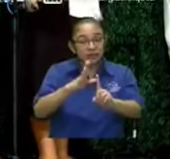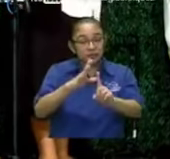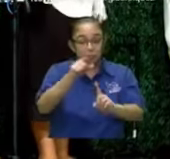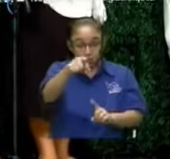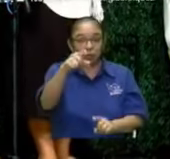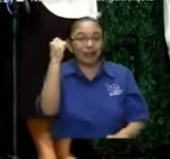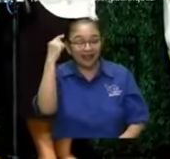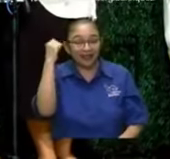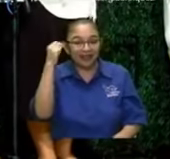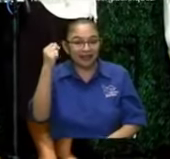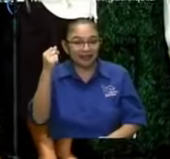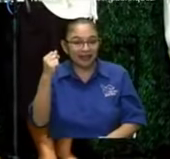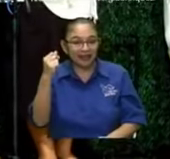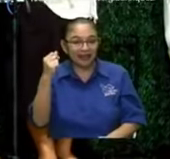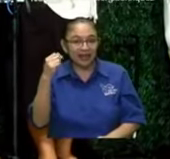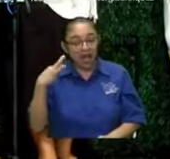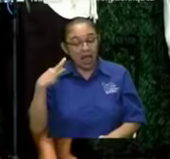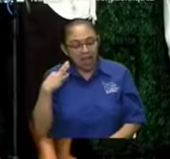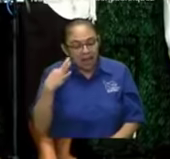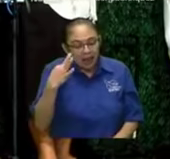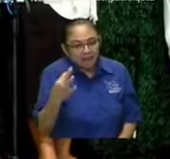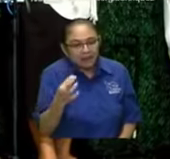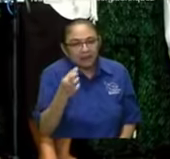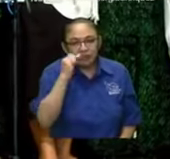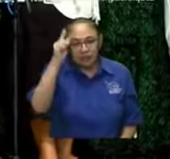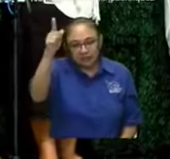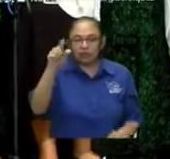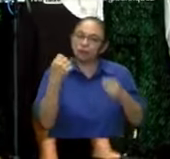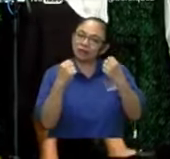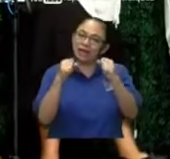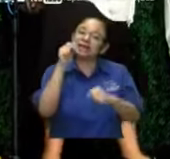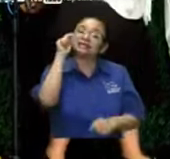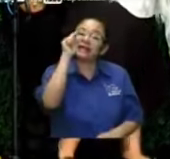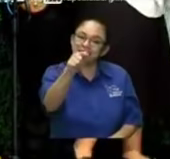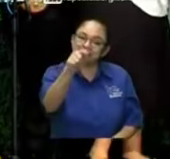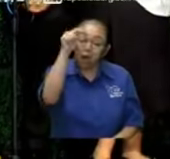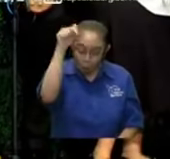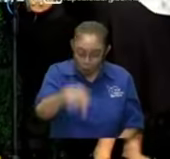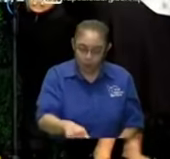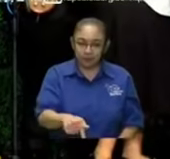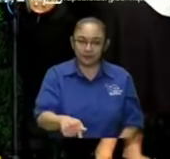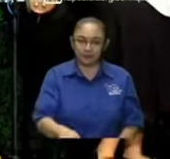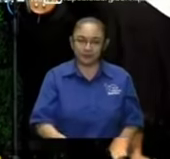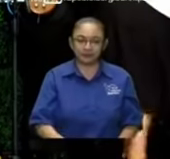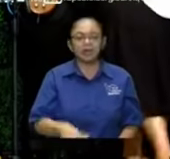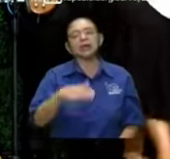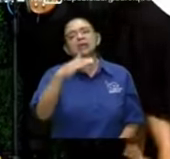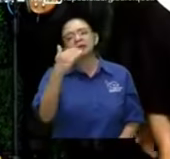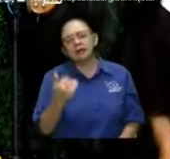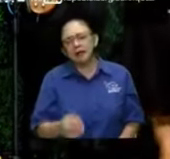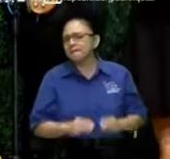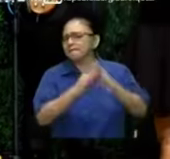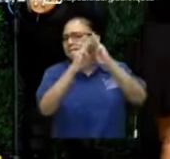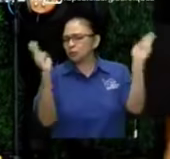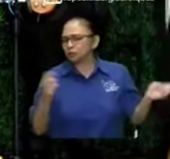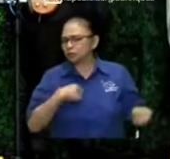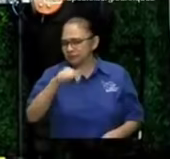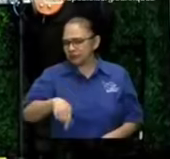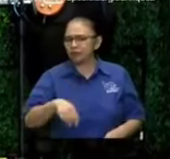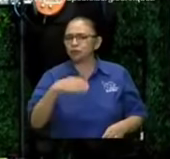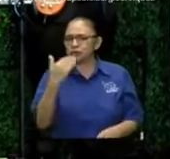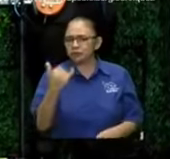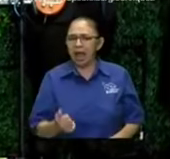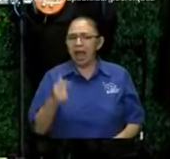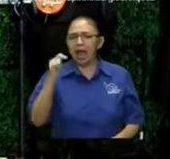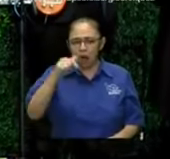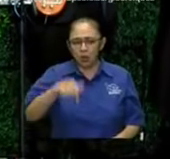Señor. Vas a entender ese llamado al Señor. Nosotros, los que ya estamos en este camino, lo que nos toca es